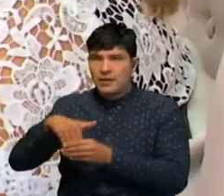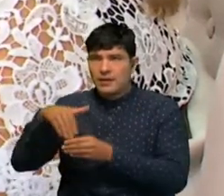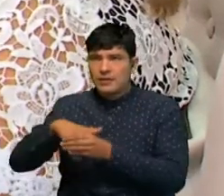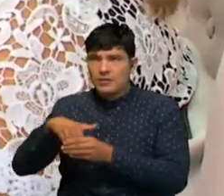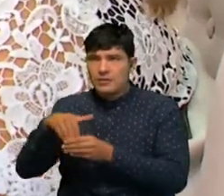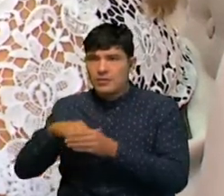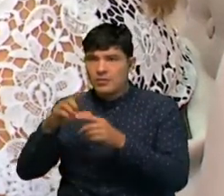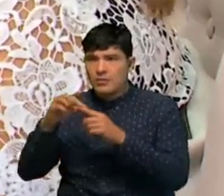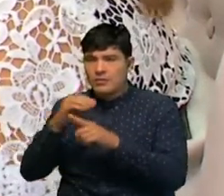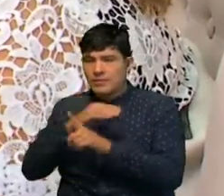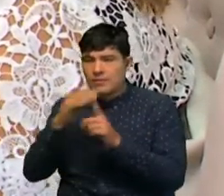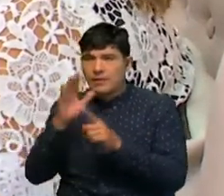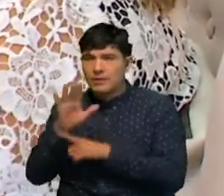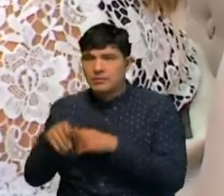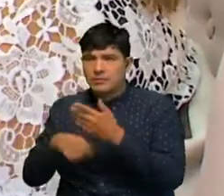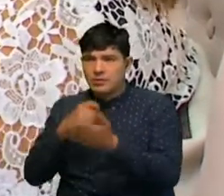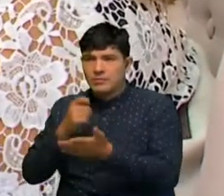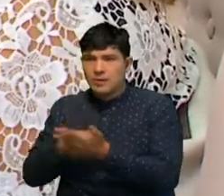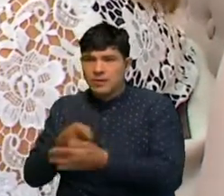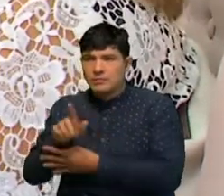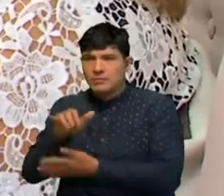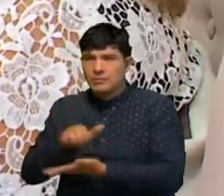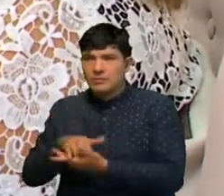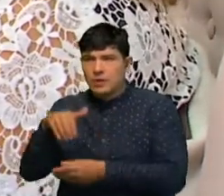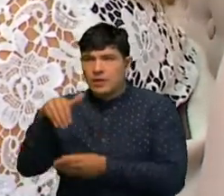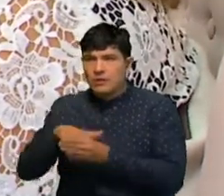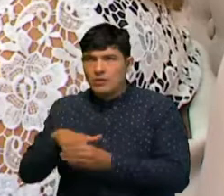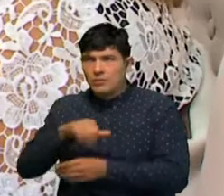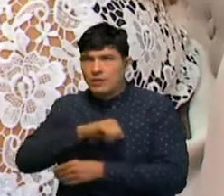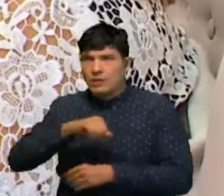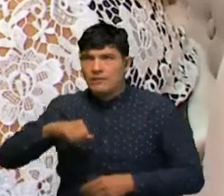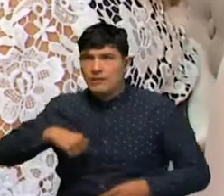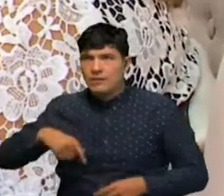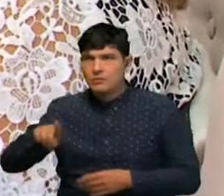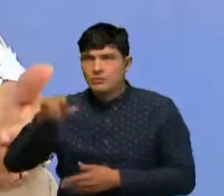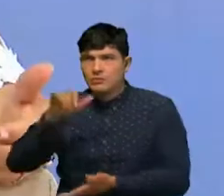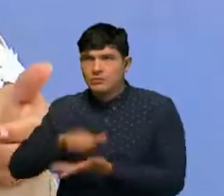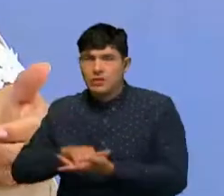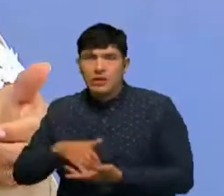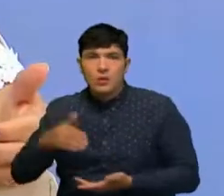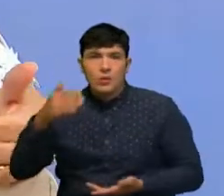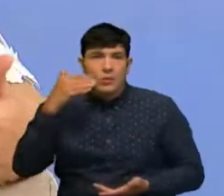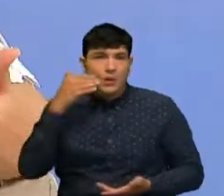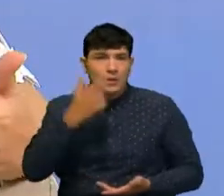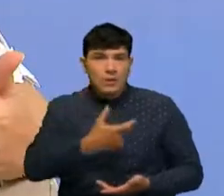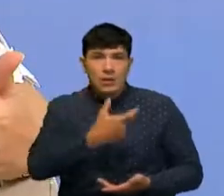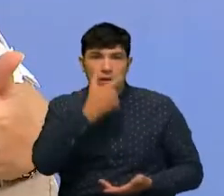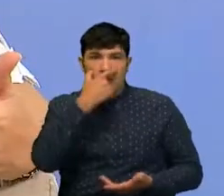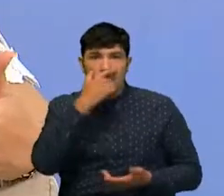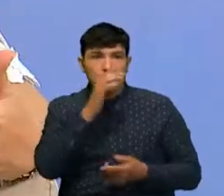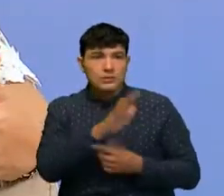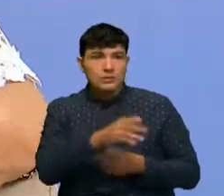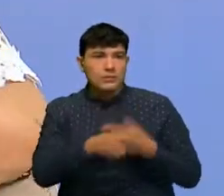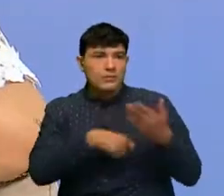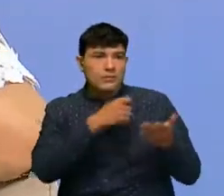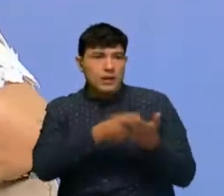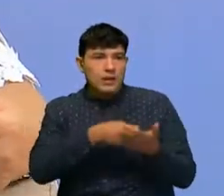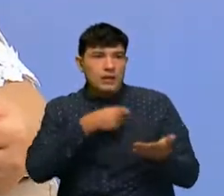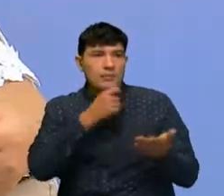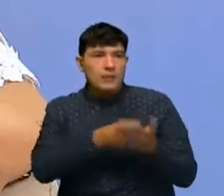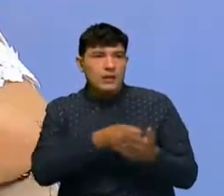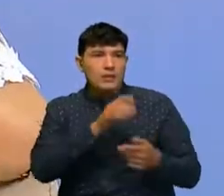régimen de prima media con prestación definida. Sí, el ahorro privado. Los que están en privado. Entonces, cuando se van a dar cuenta que vienen haciendo cotizaciones